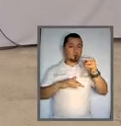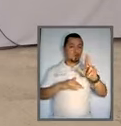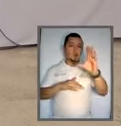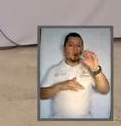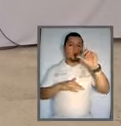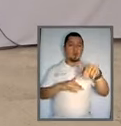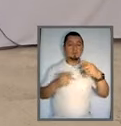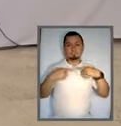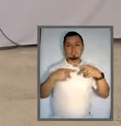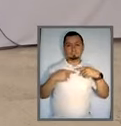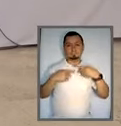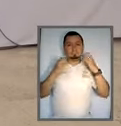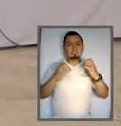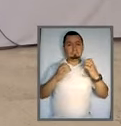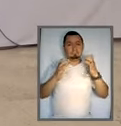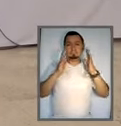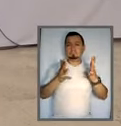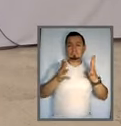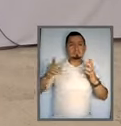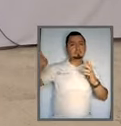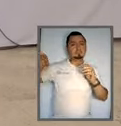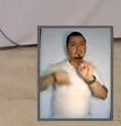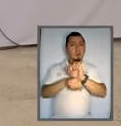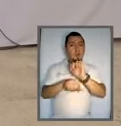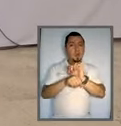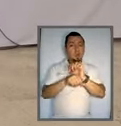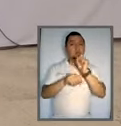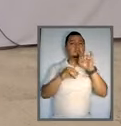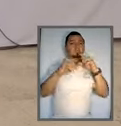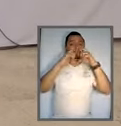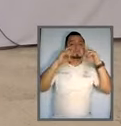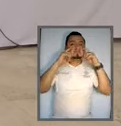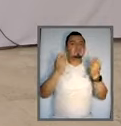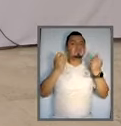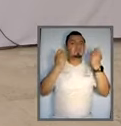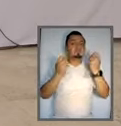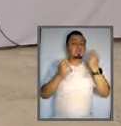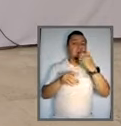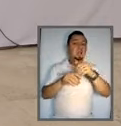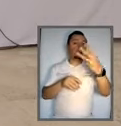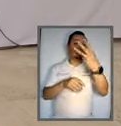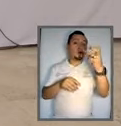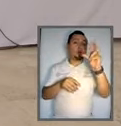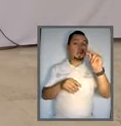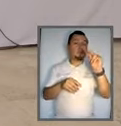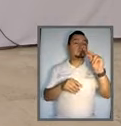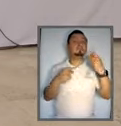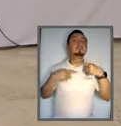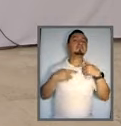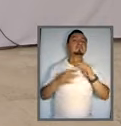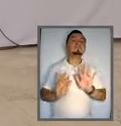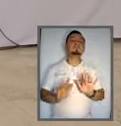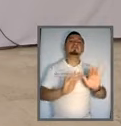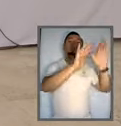y vimos que muchos usuarios están ingresando al transporte público sin cubrebocas, en específico en la ruta 380. Entonces, la